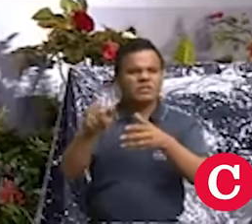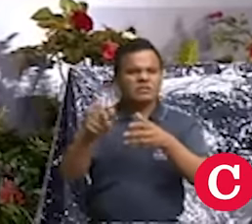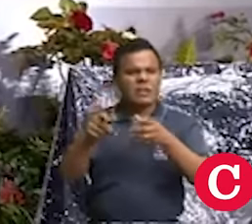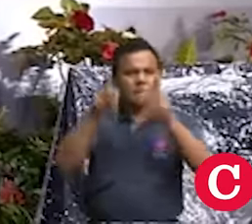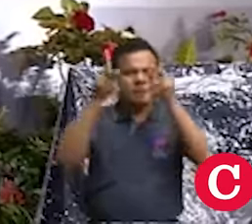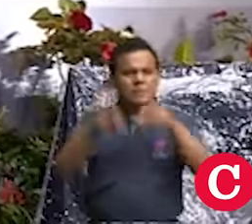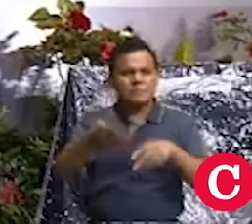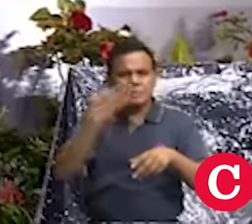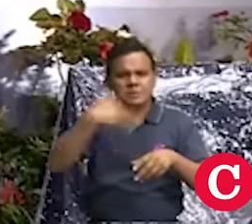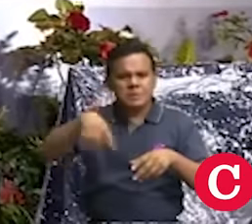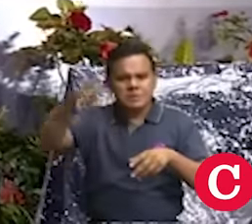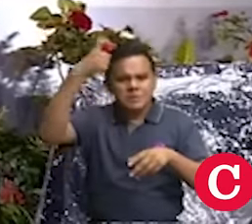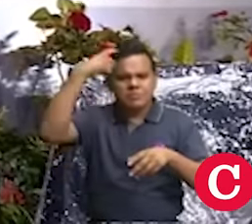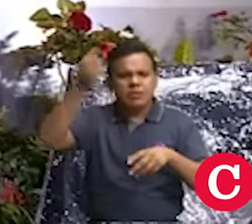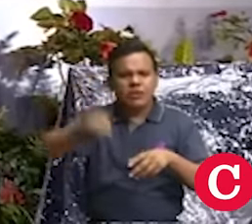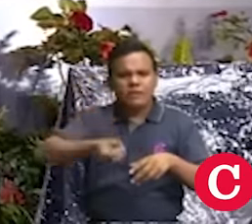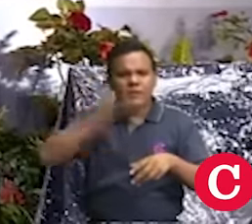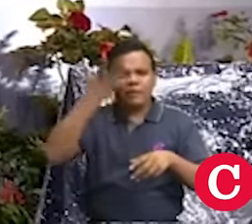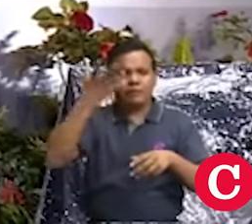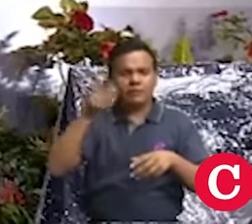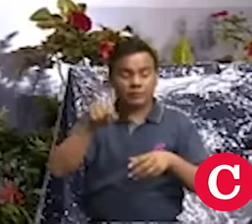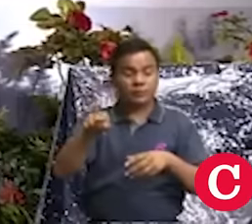criminal que tiene la humanidad.